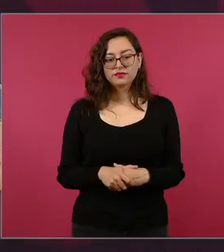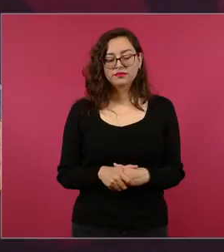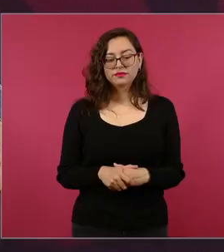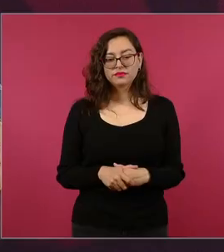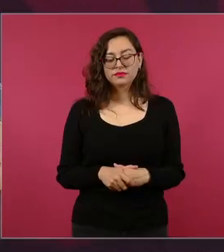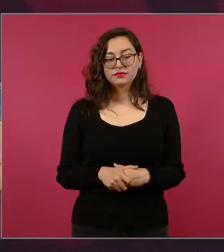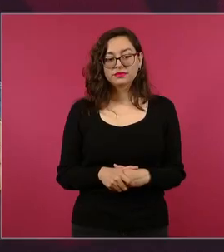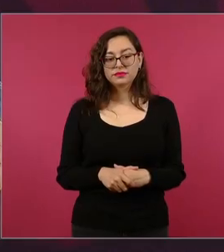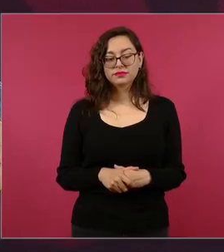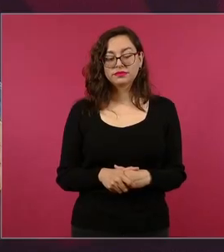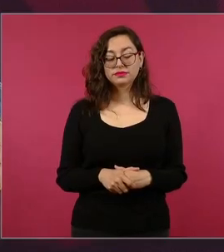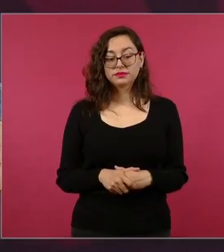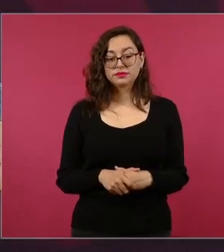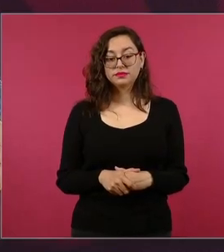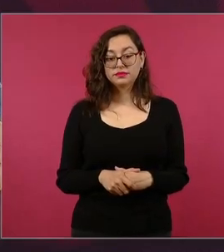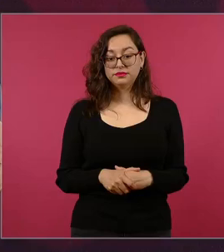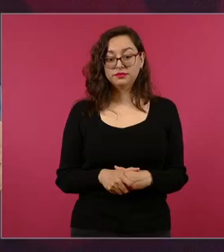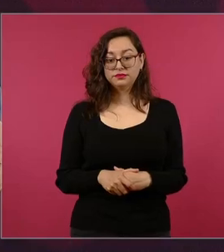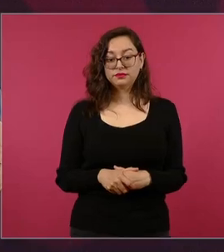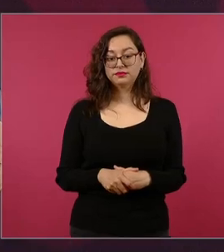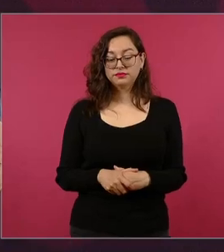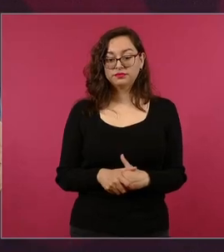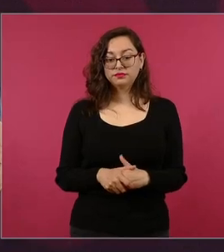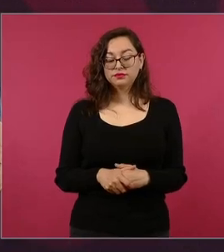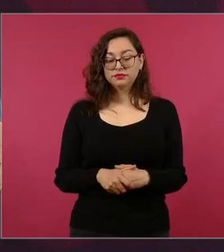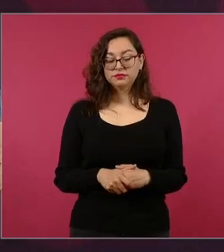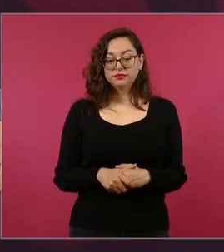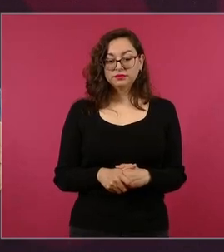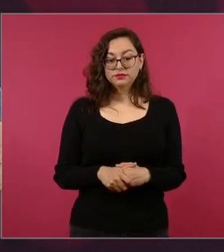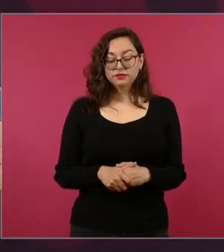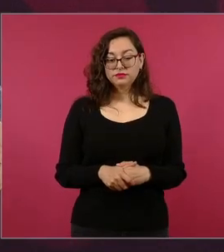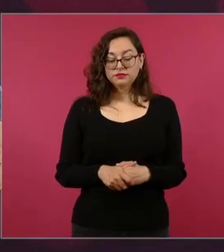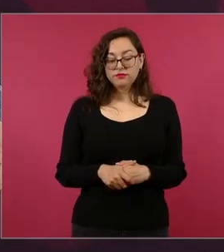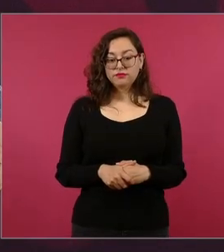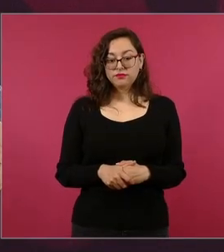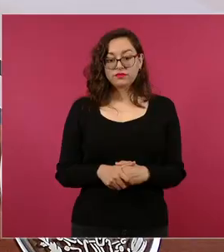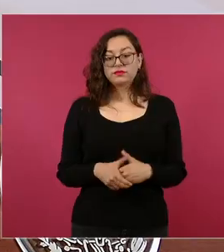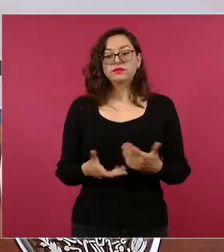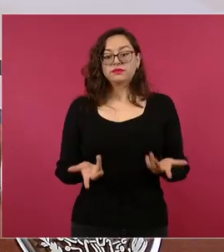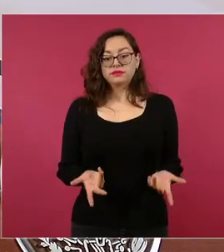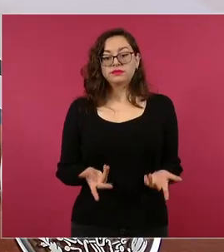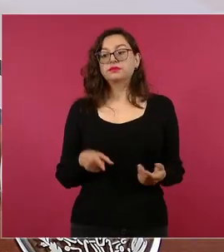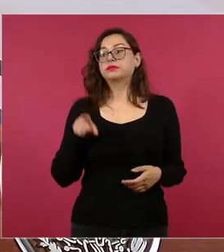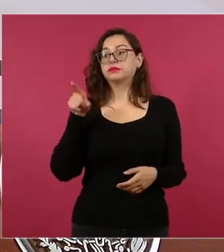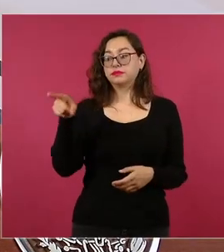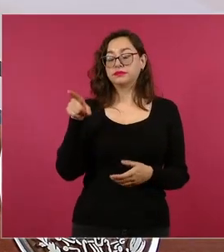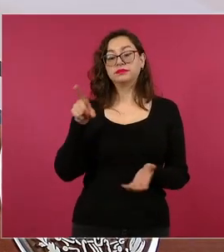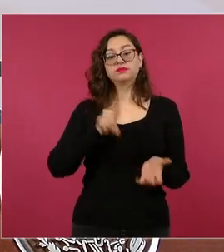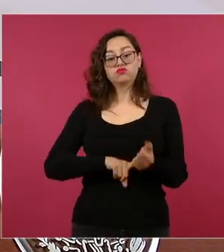el dirigente opositor laborista que me invitó al Parlamento,